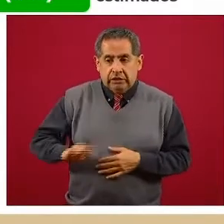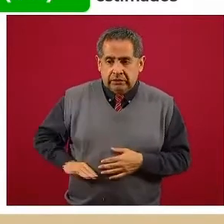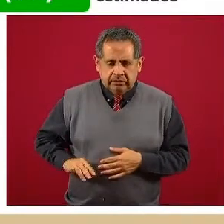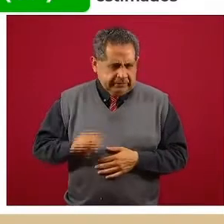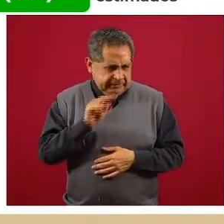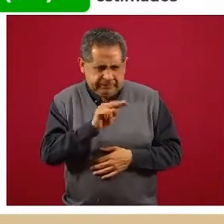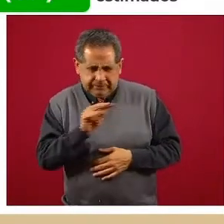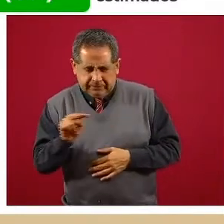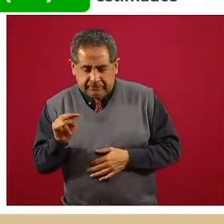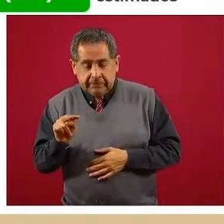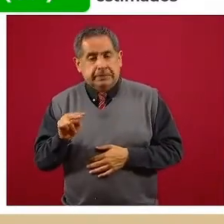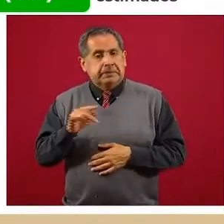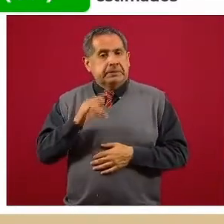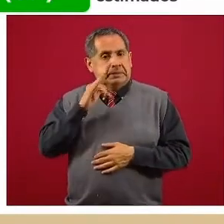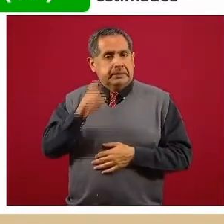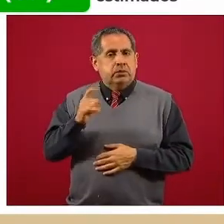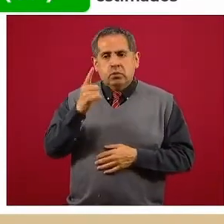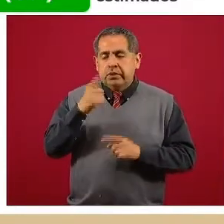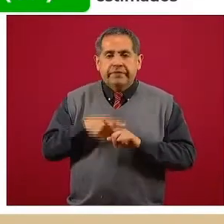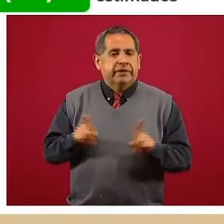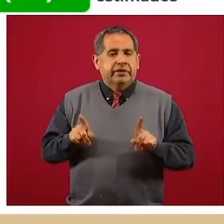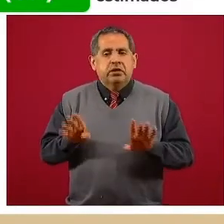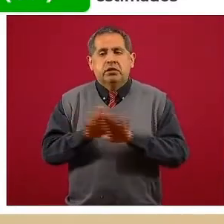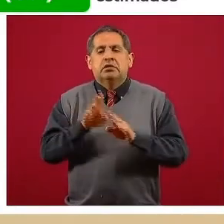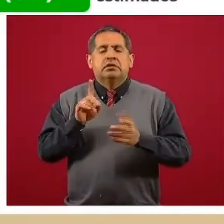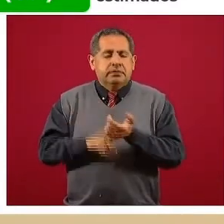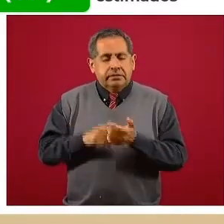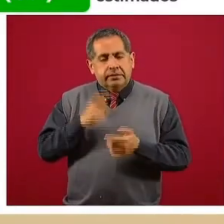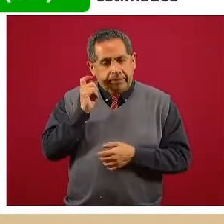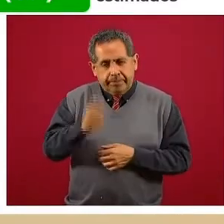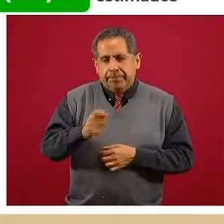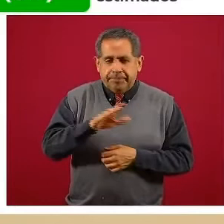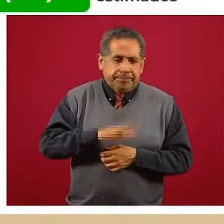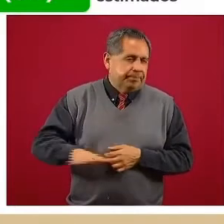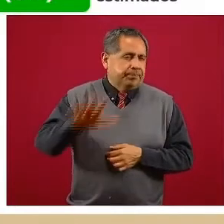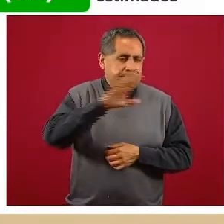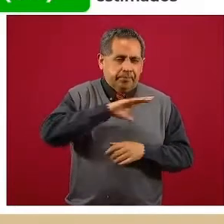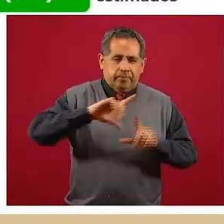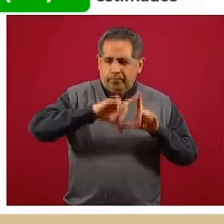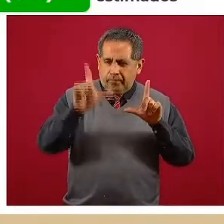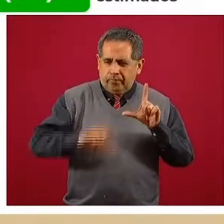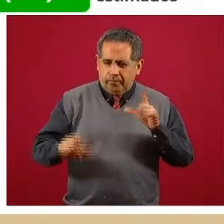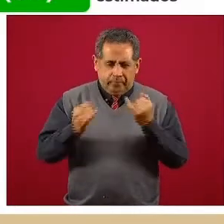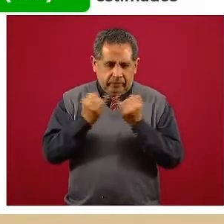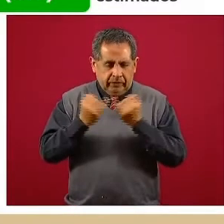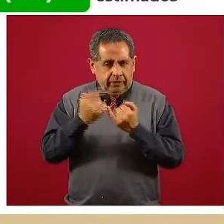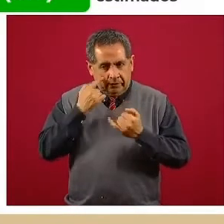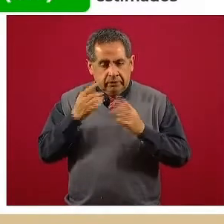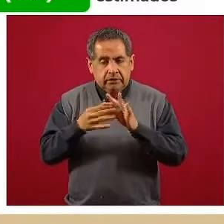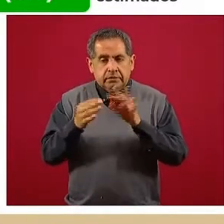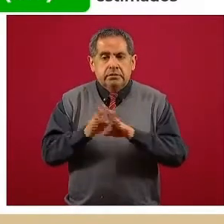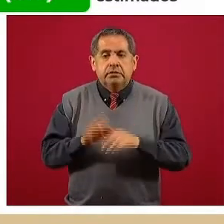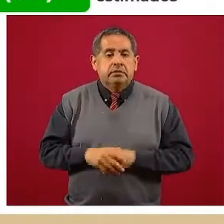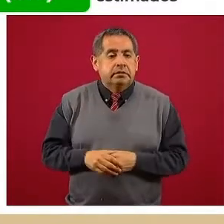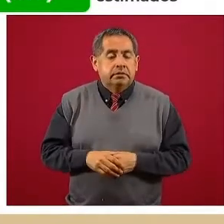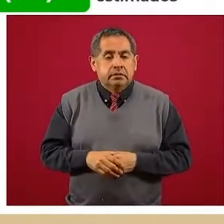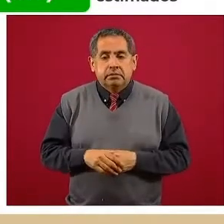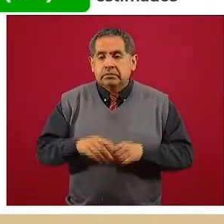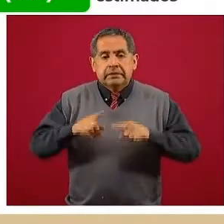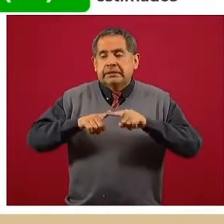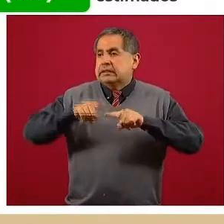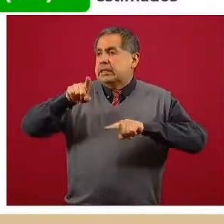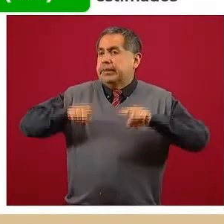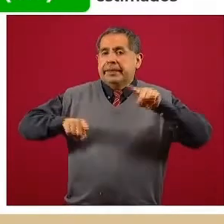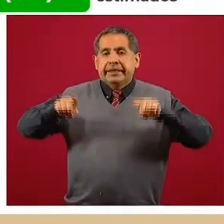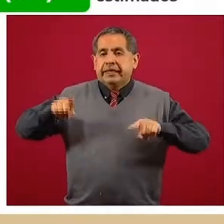vamos a notar una característica que también se produce a nivel nacional. Decíamos que la epidemia es asincrónica, es